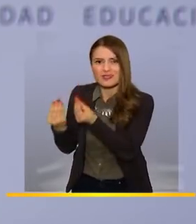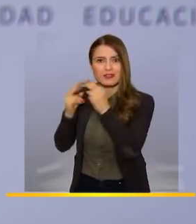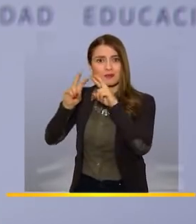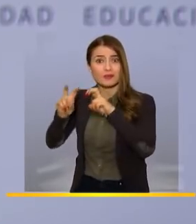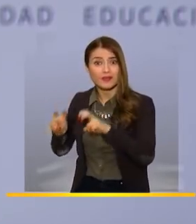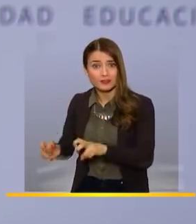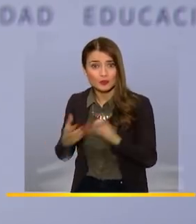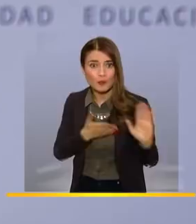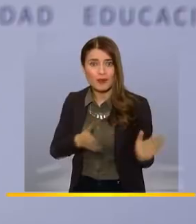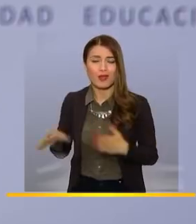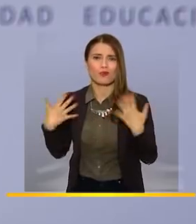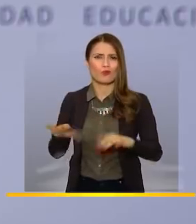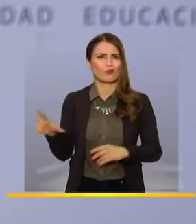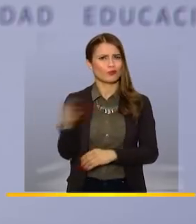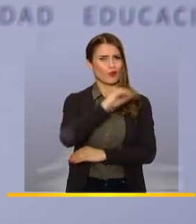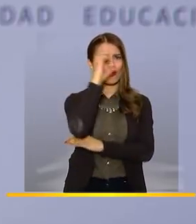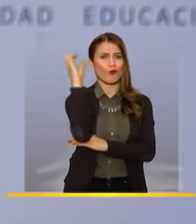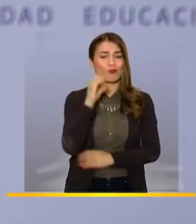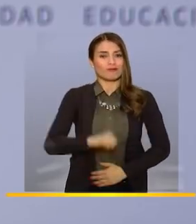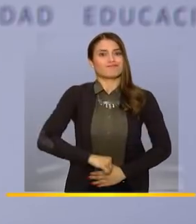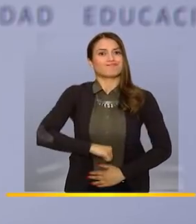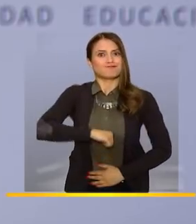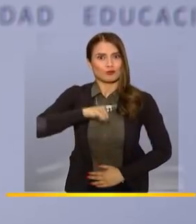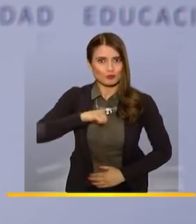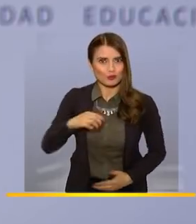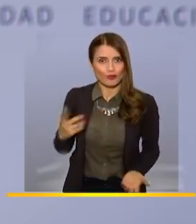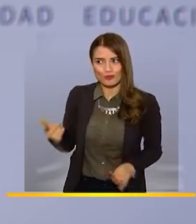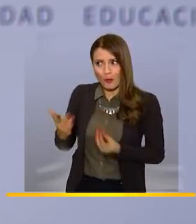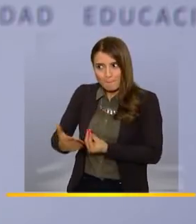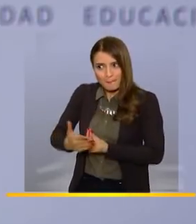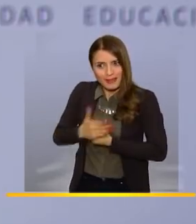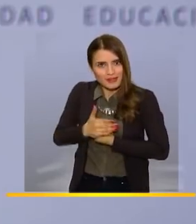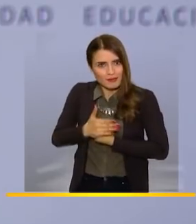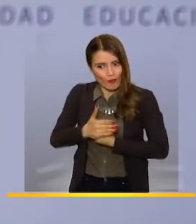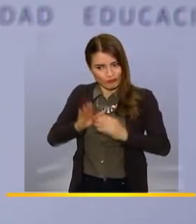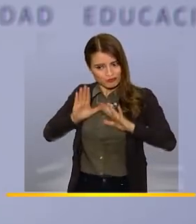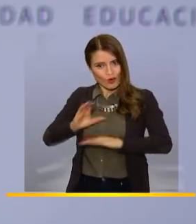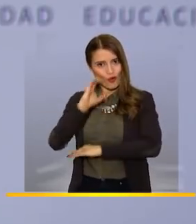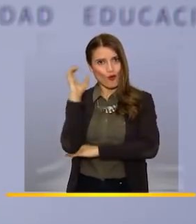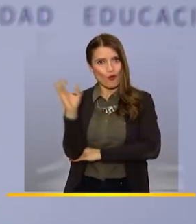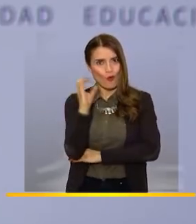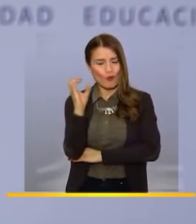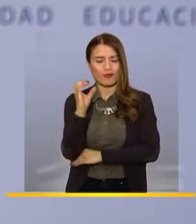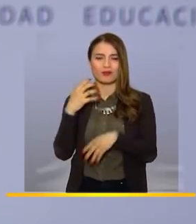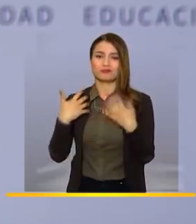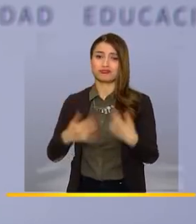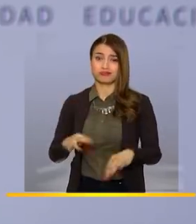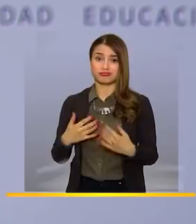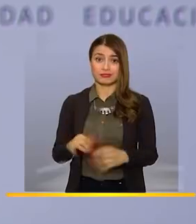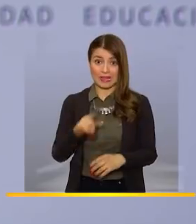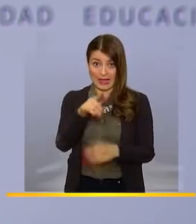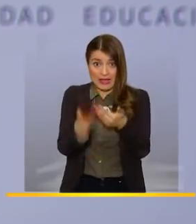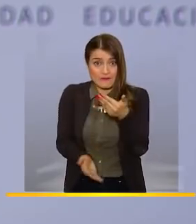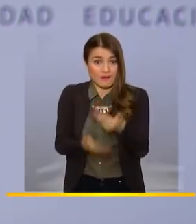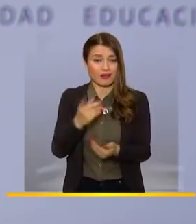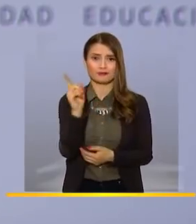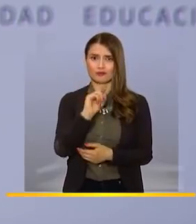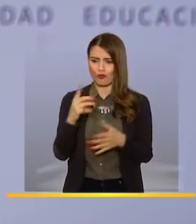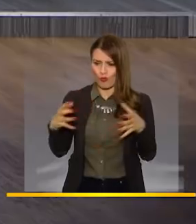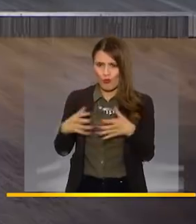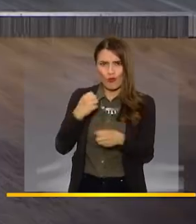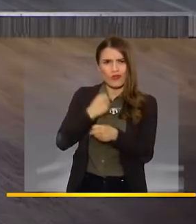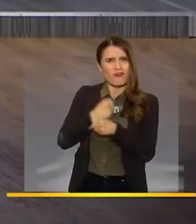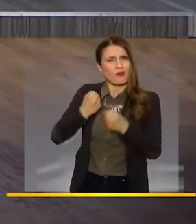este patrimonio que nos pertenece y a cuya recuperación dedicamos inmensos, inmensos